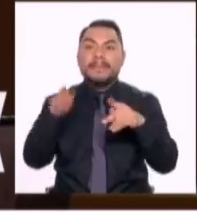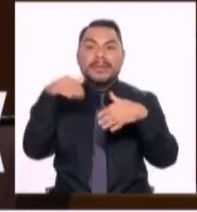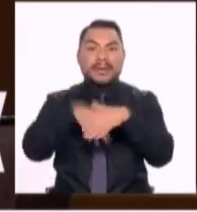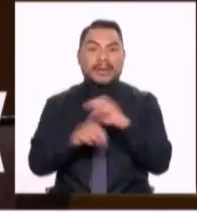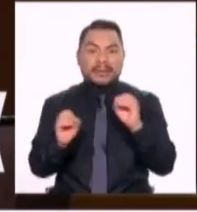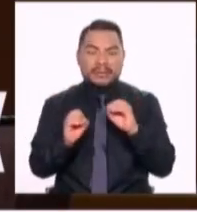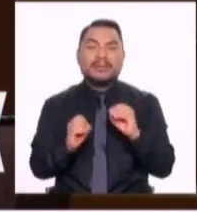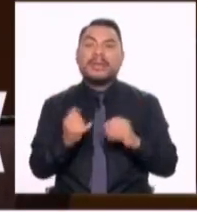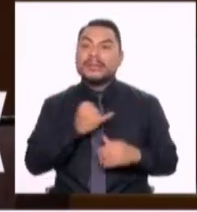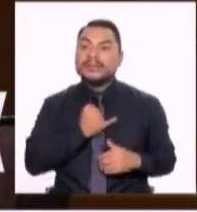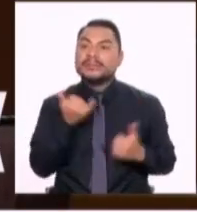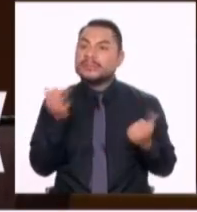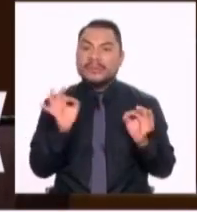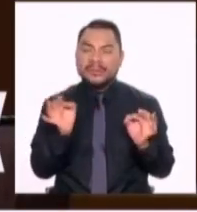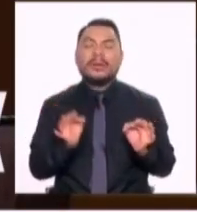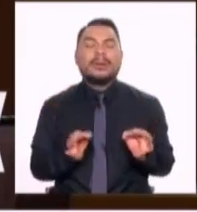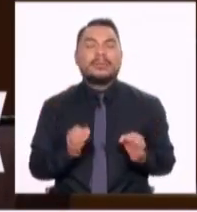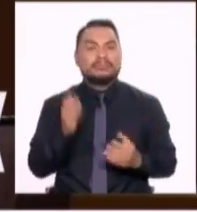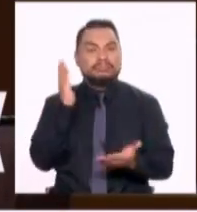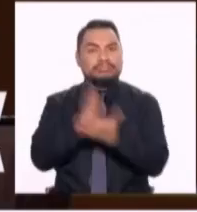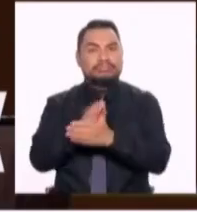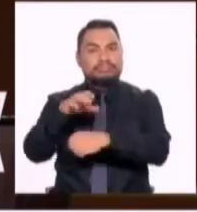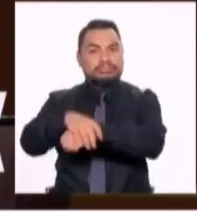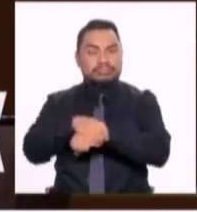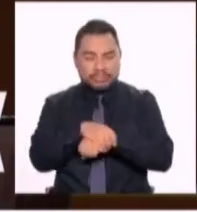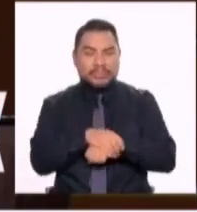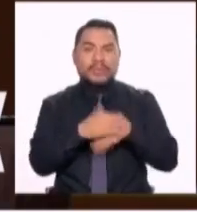Benavides. Claro.